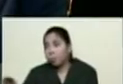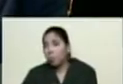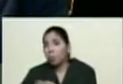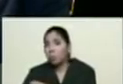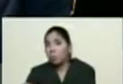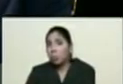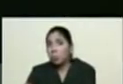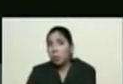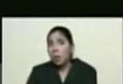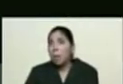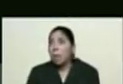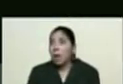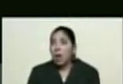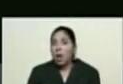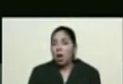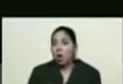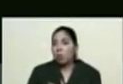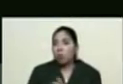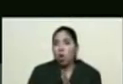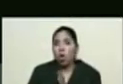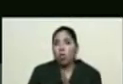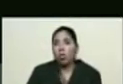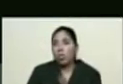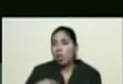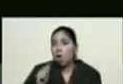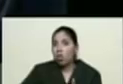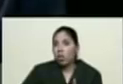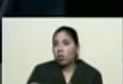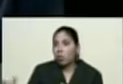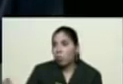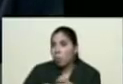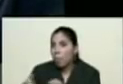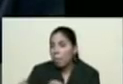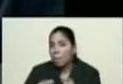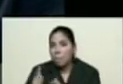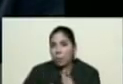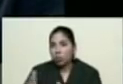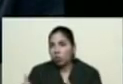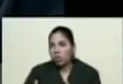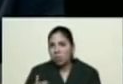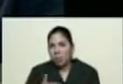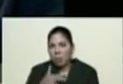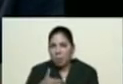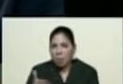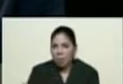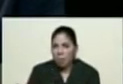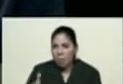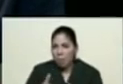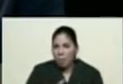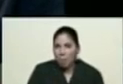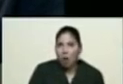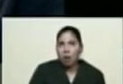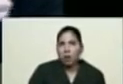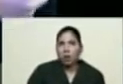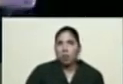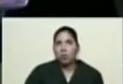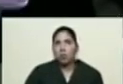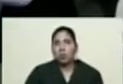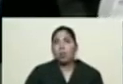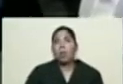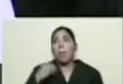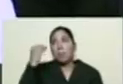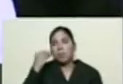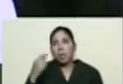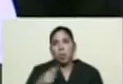pagar mercenarios y hacer violencia? Y bueno, y pensábamos incluso que podía haber un tiempo más de violencia mientras